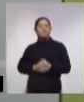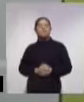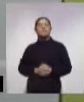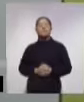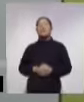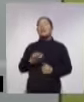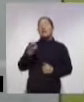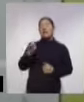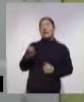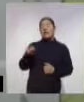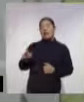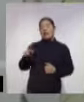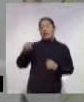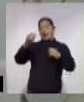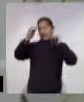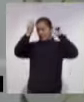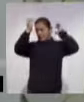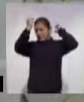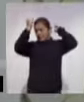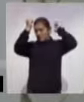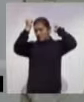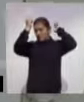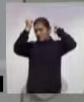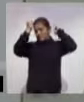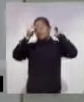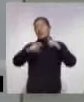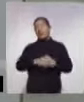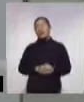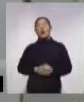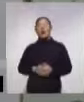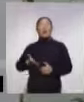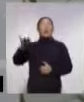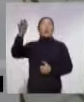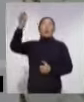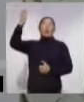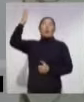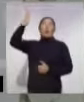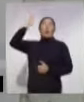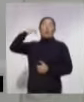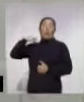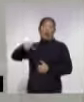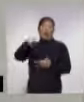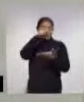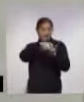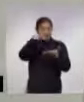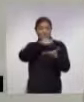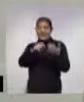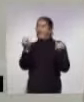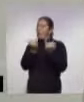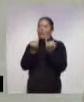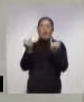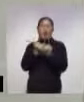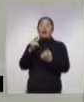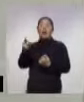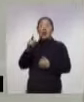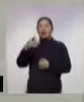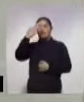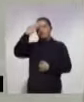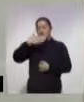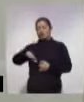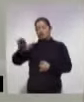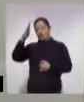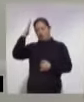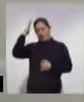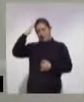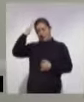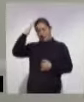en la parte que escogieron de lo que mucho que escribió, porque hay que recordar que también se le daba la escritura a este emperador, a este